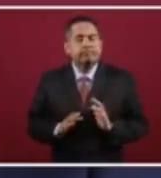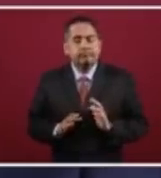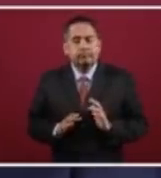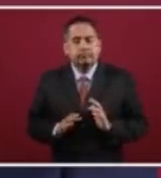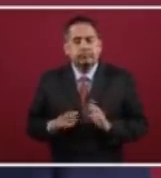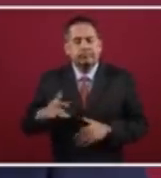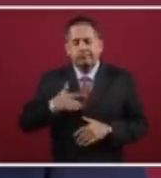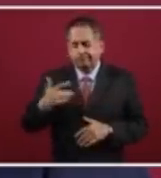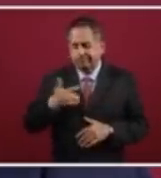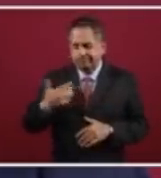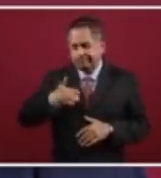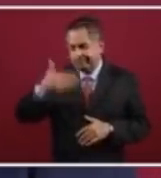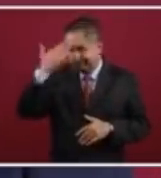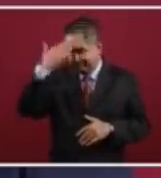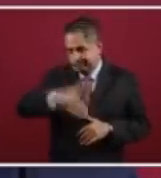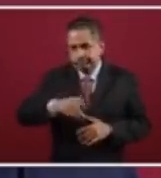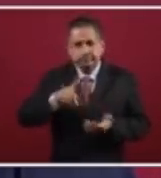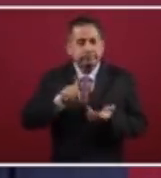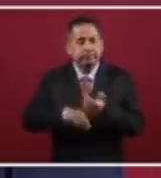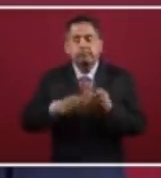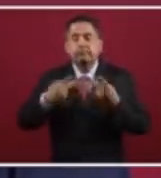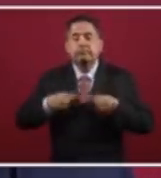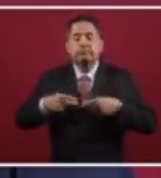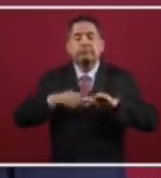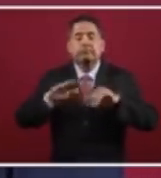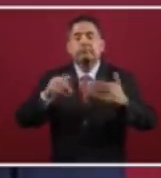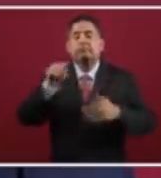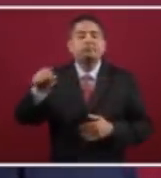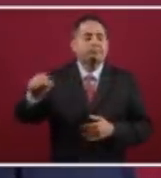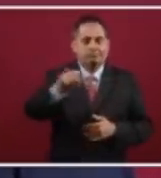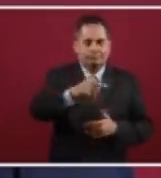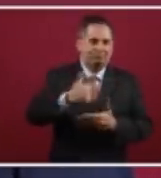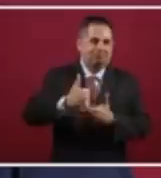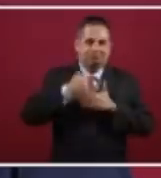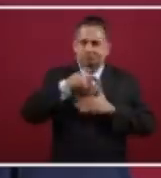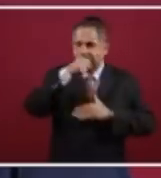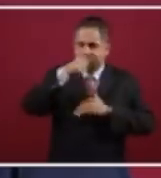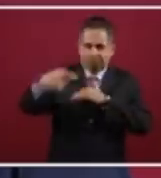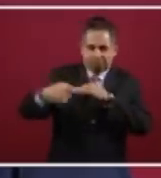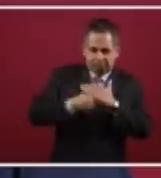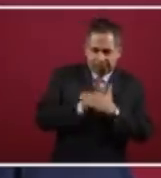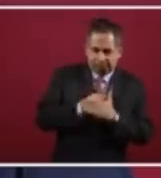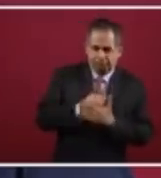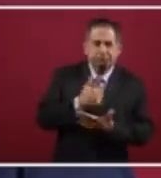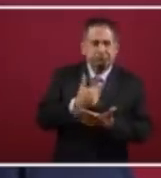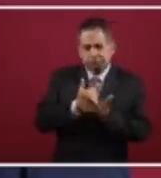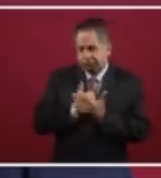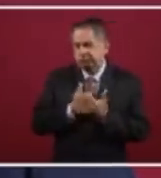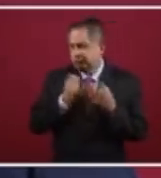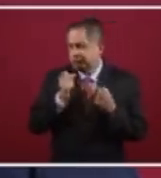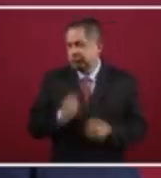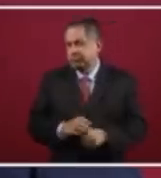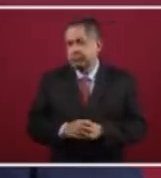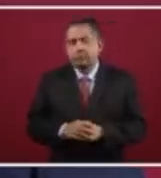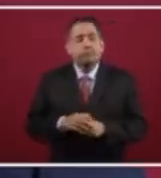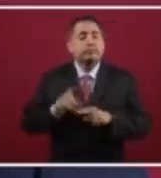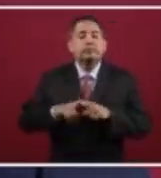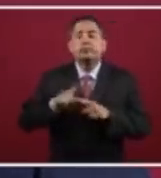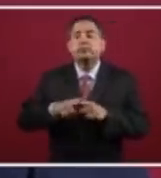Yo estoy seguro que la gente nos va a ayudar en esto. Y quien